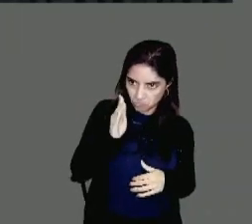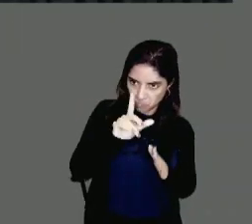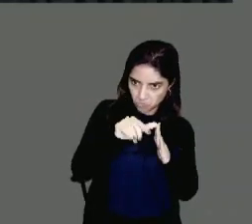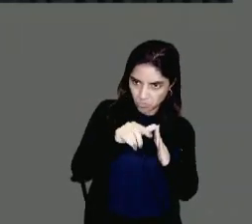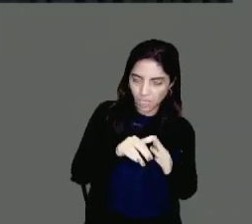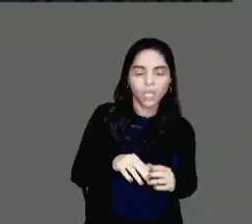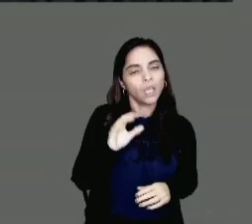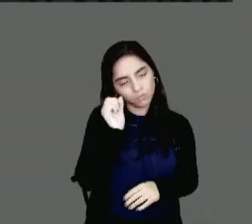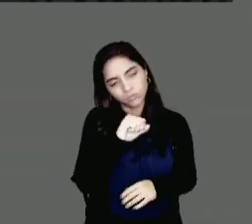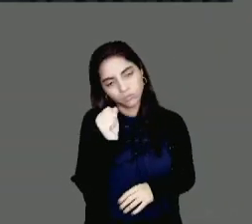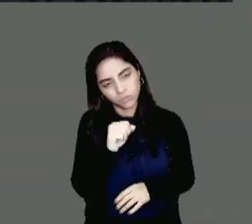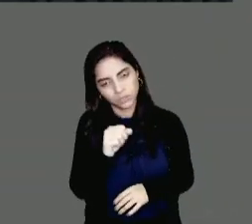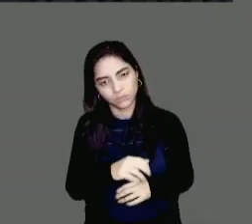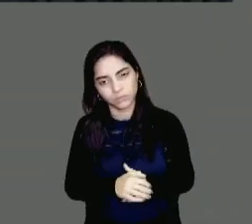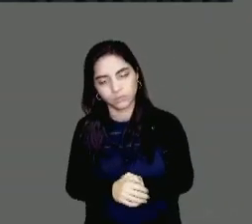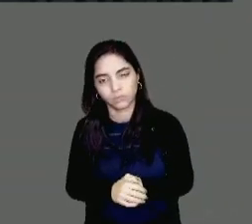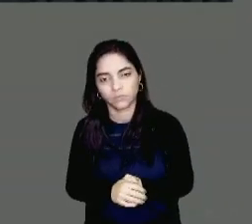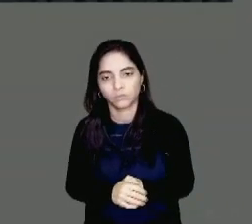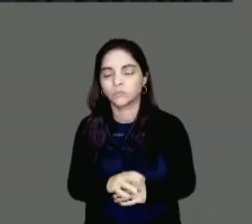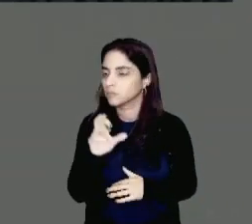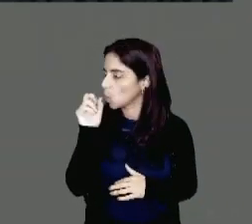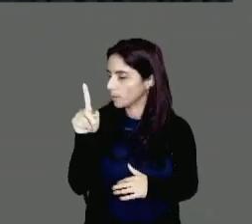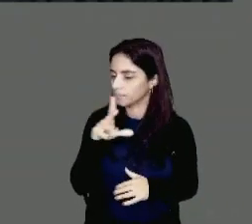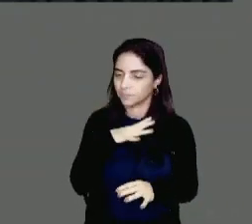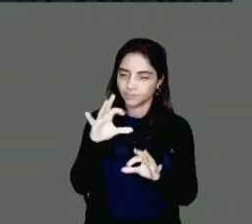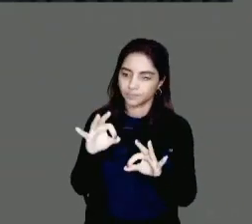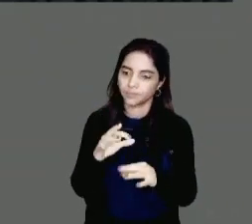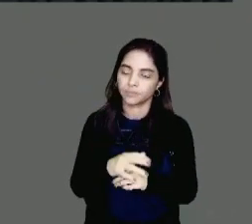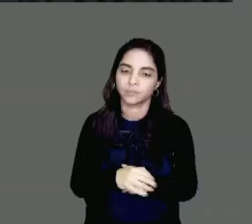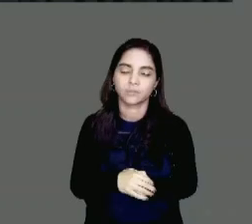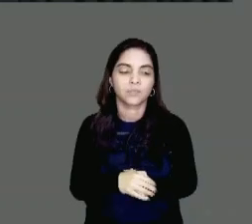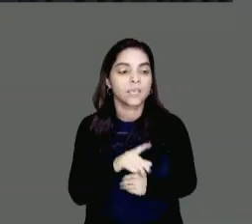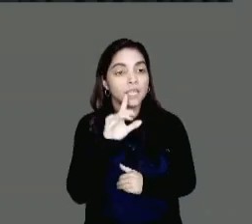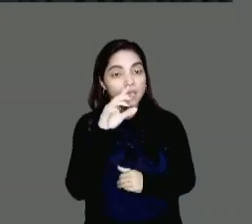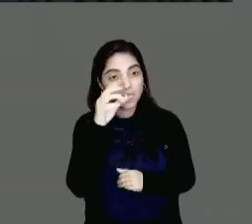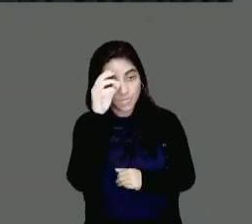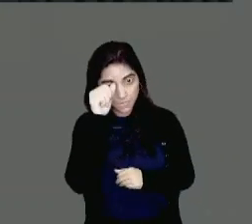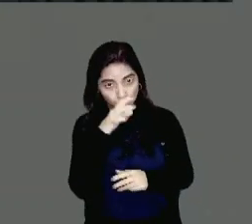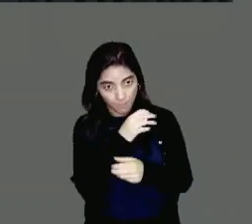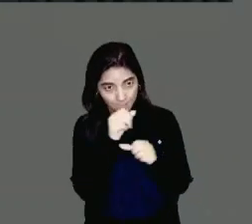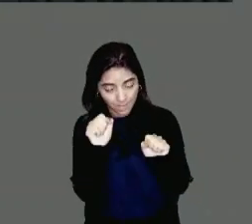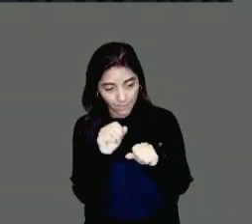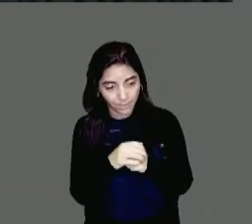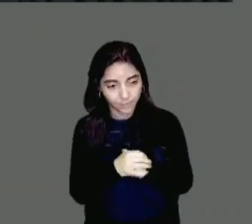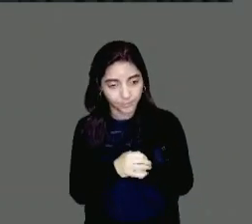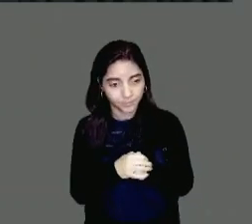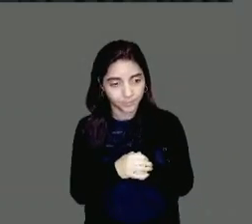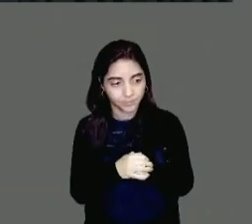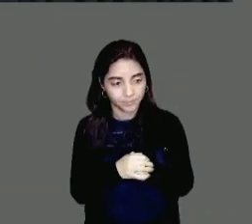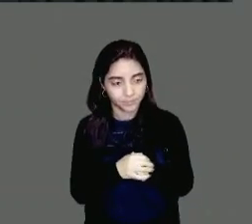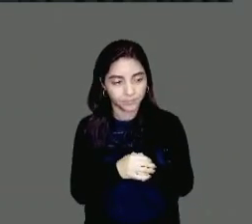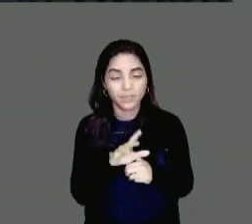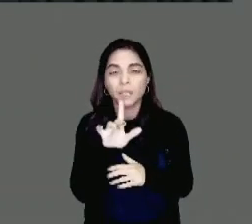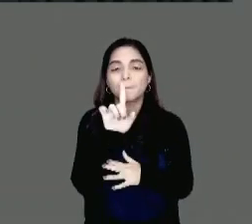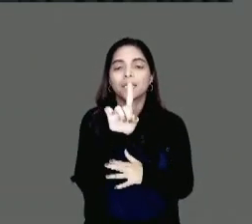arrego el contrato Okay seor presidente Ah